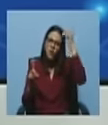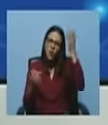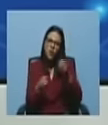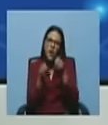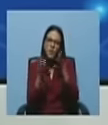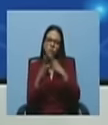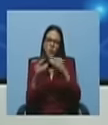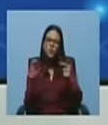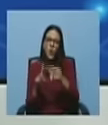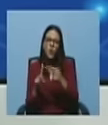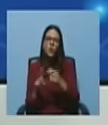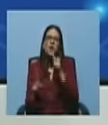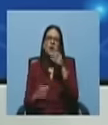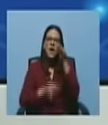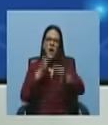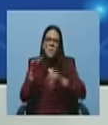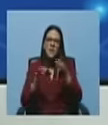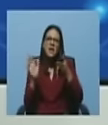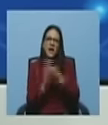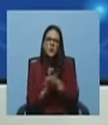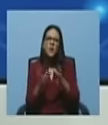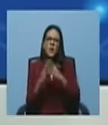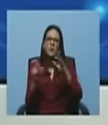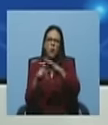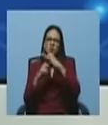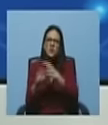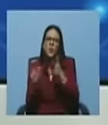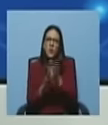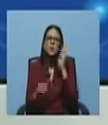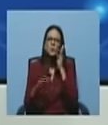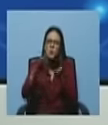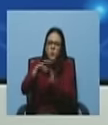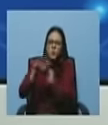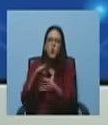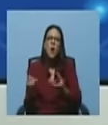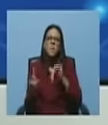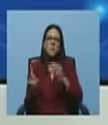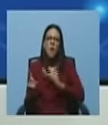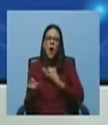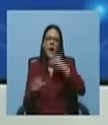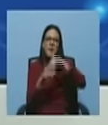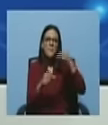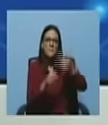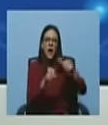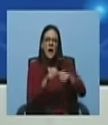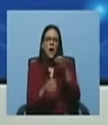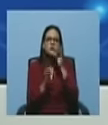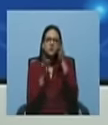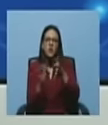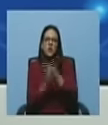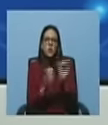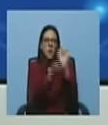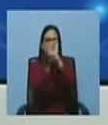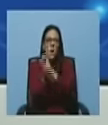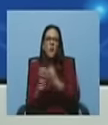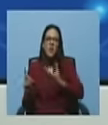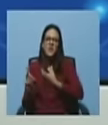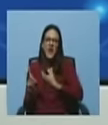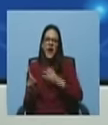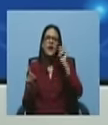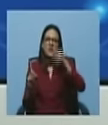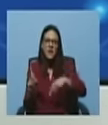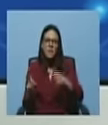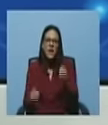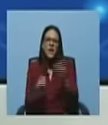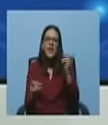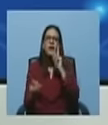Cabello Rondón, quien ha hecho referencia a esta trama de corrupción en la alcaldía de Maracaibo, confirma la detención del alcalde que